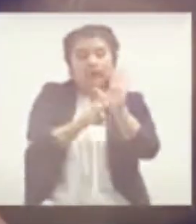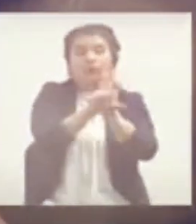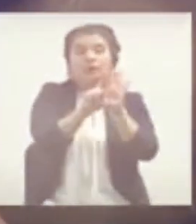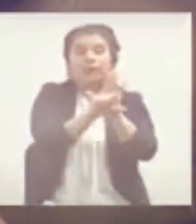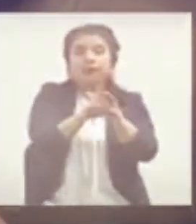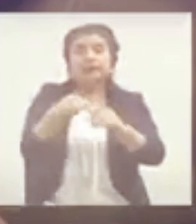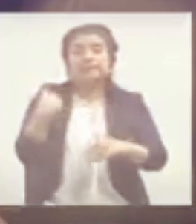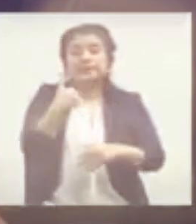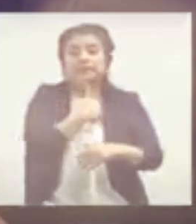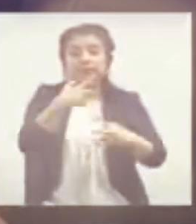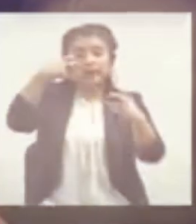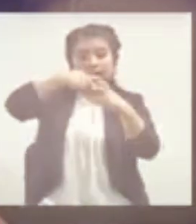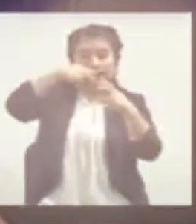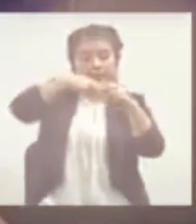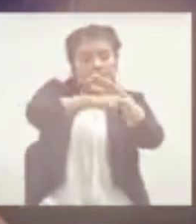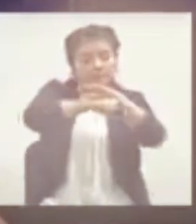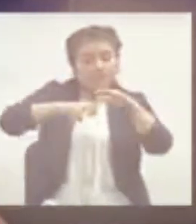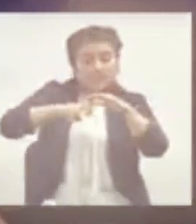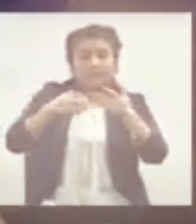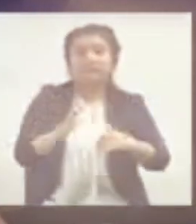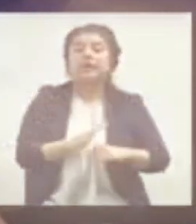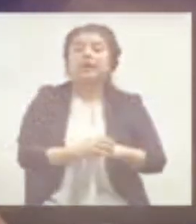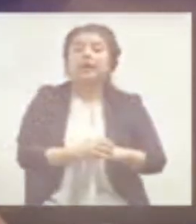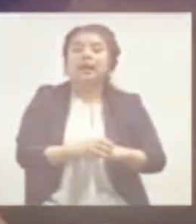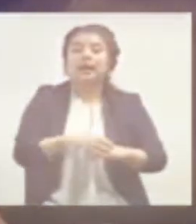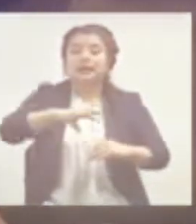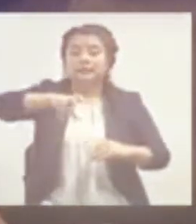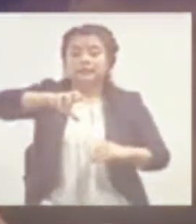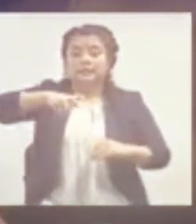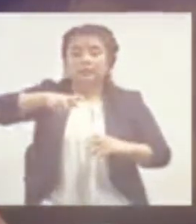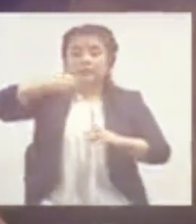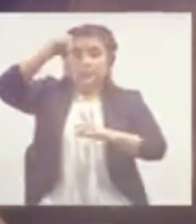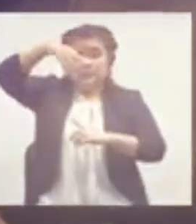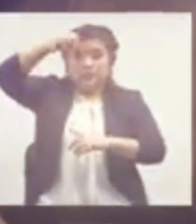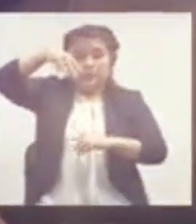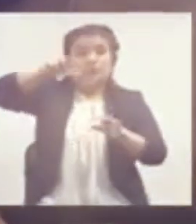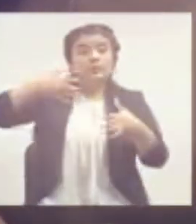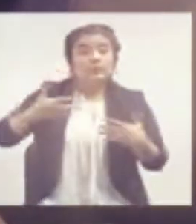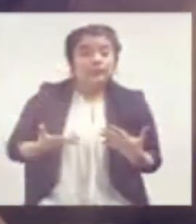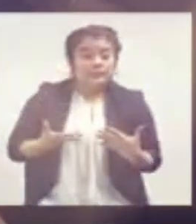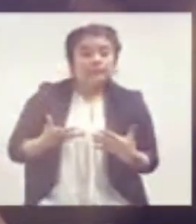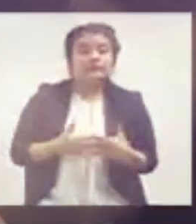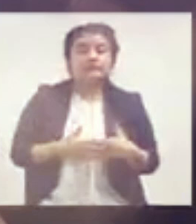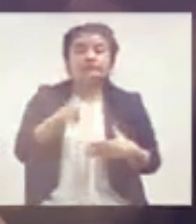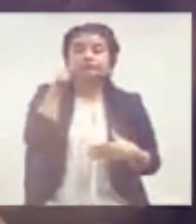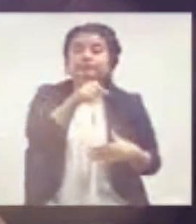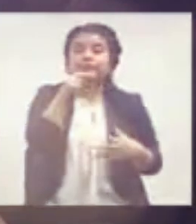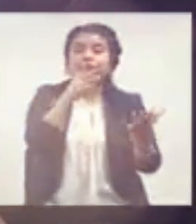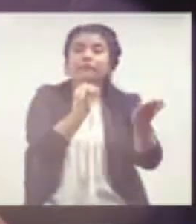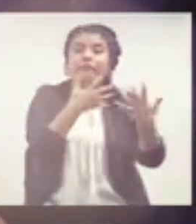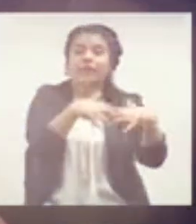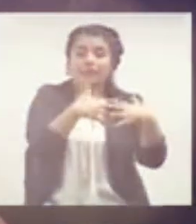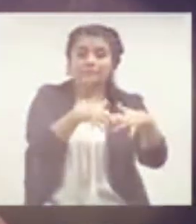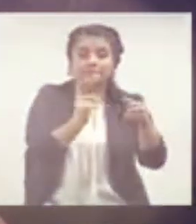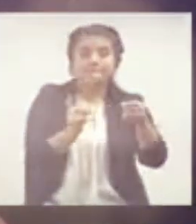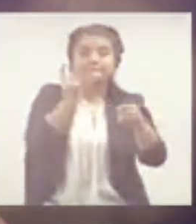Del Ministerio de Energía y Minas, la normativa aplicable al subsector eléctrico se puede determinar que para el referido subsector la participación